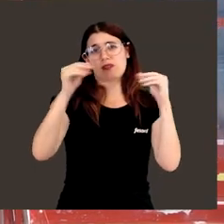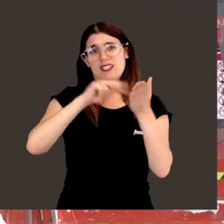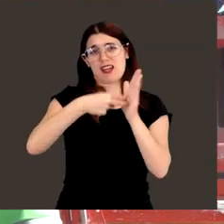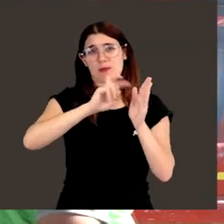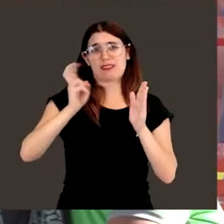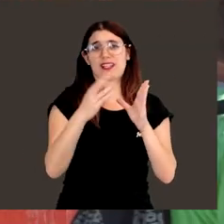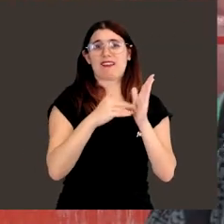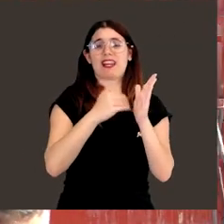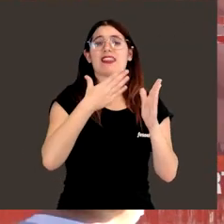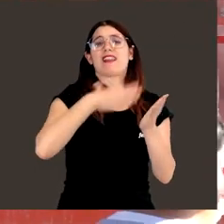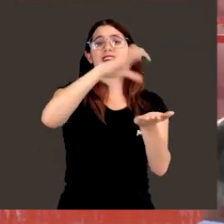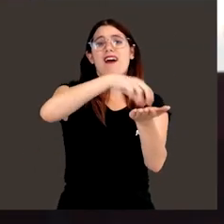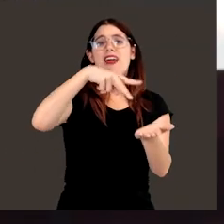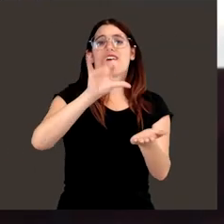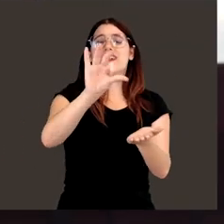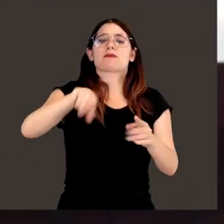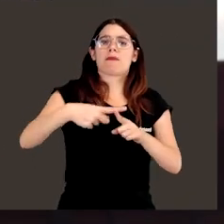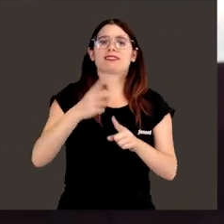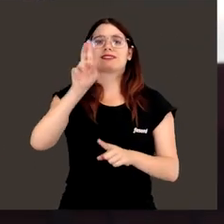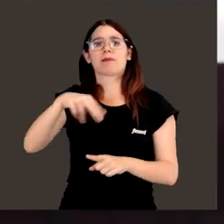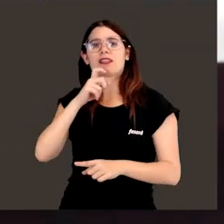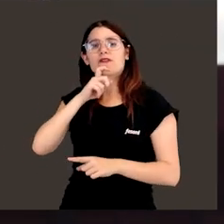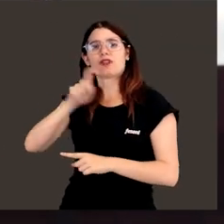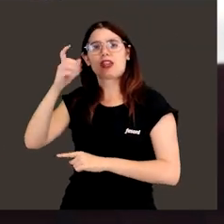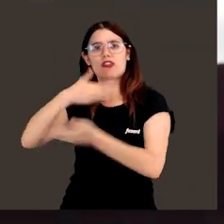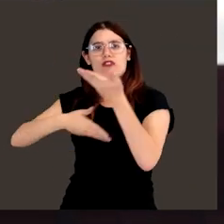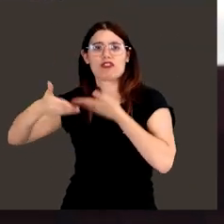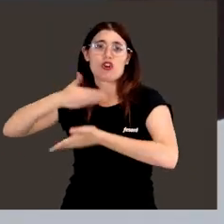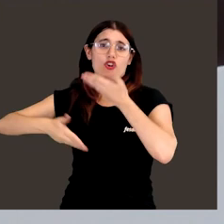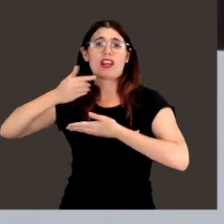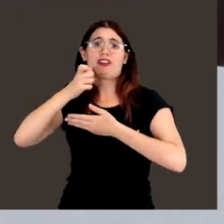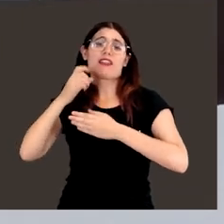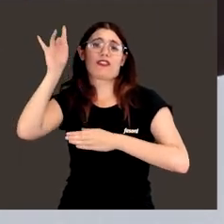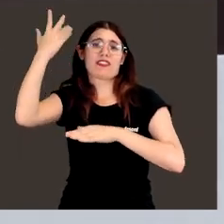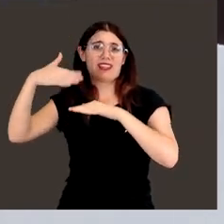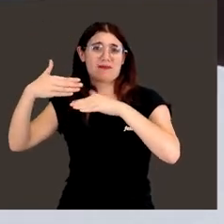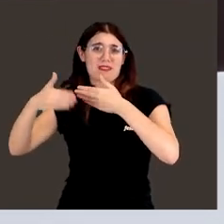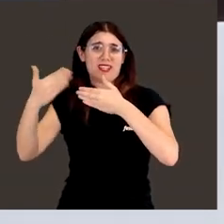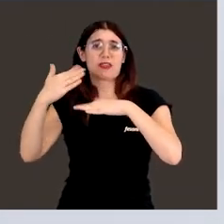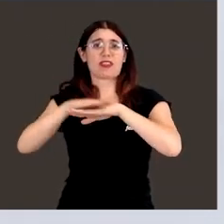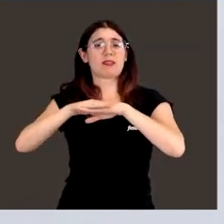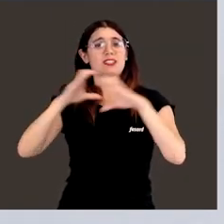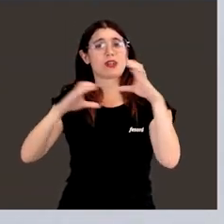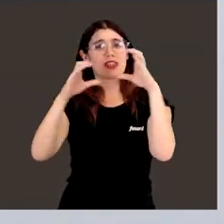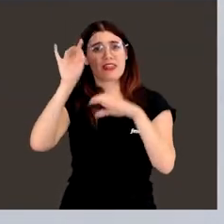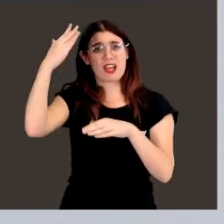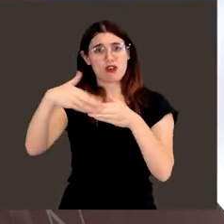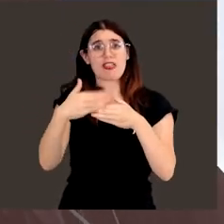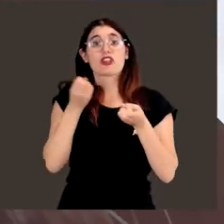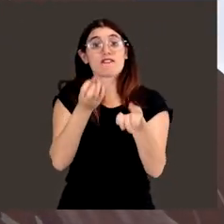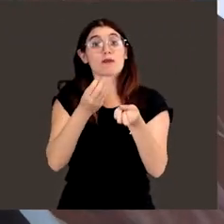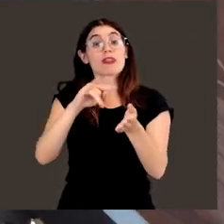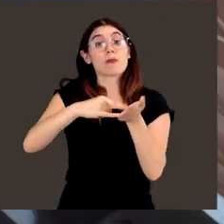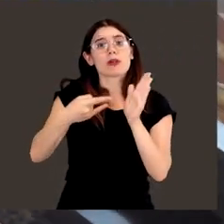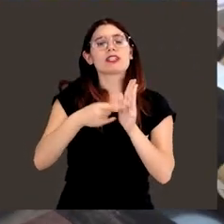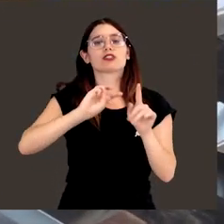con la colaboración de la Fundación Española para la Ciencia y la Tecnología del Ministerio de Ciencia e Innovación. Toda la información del proyecto se puede